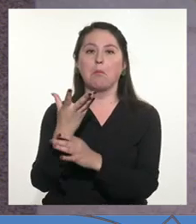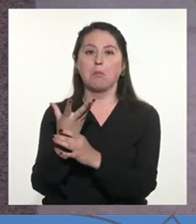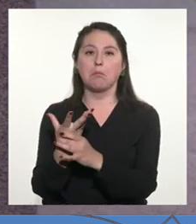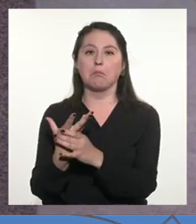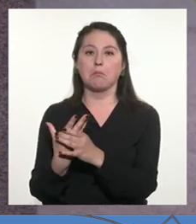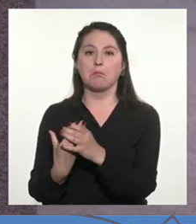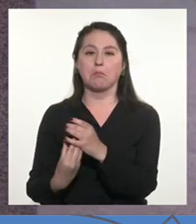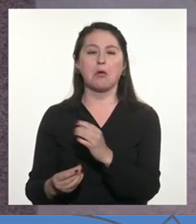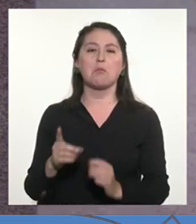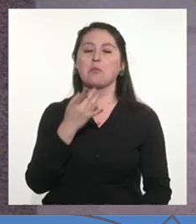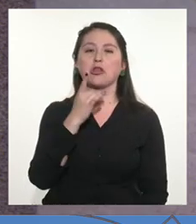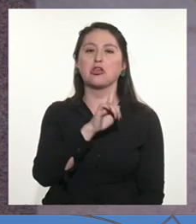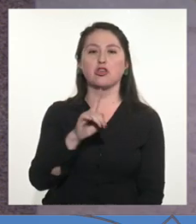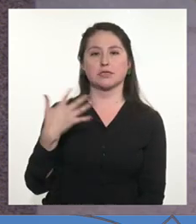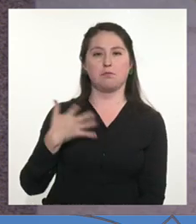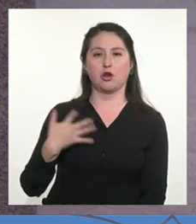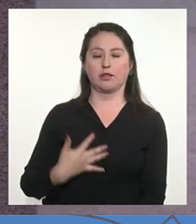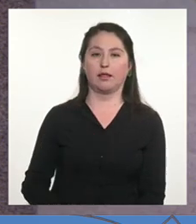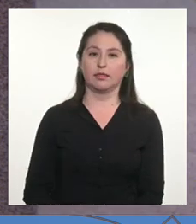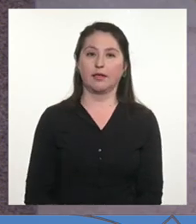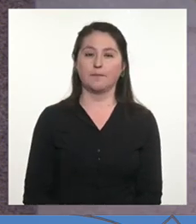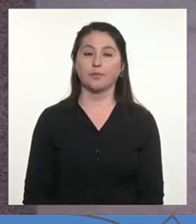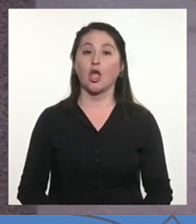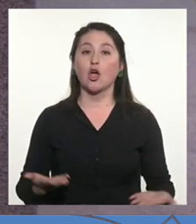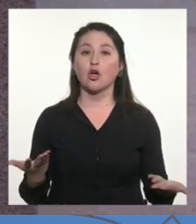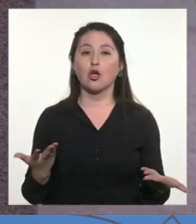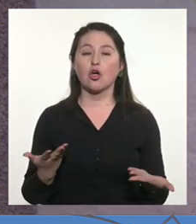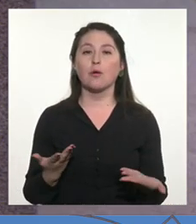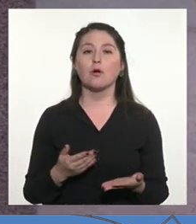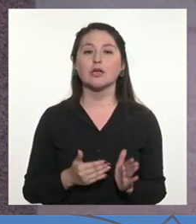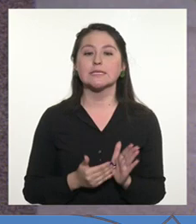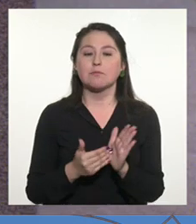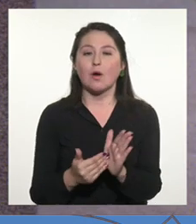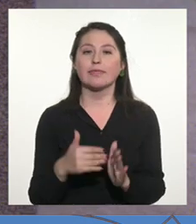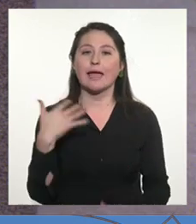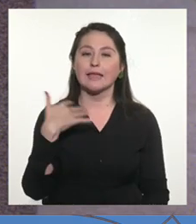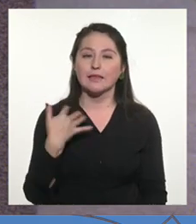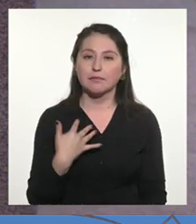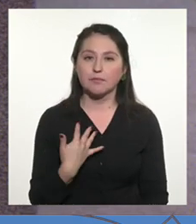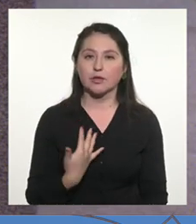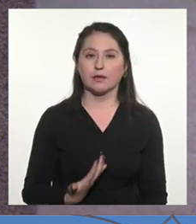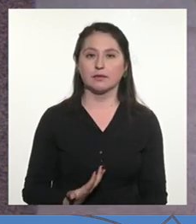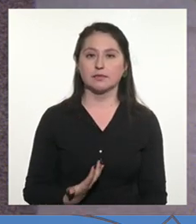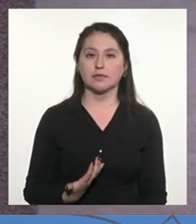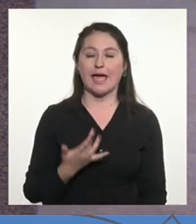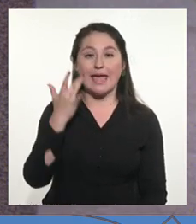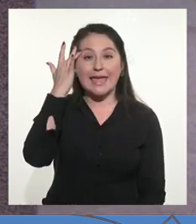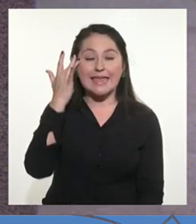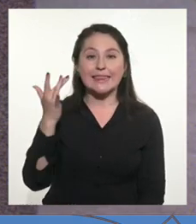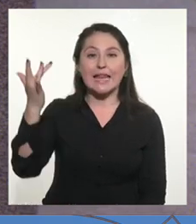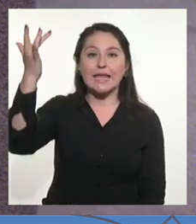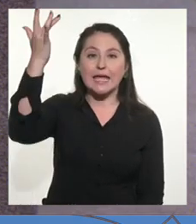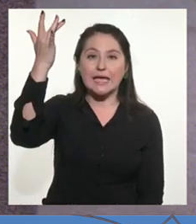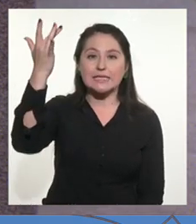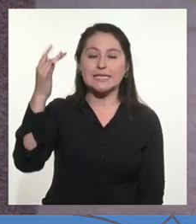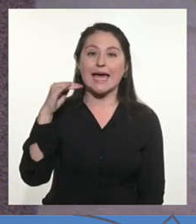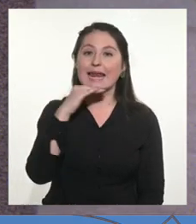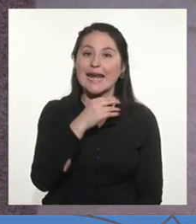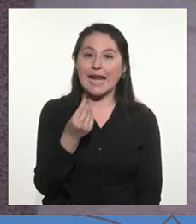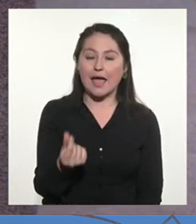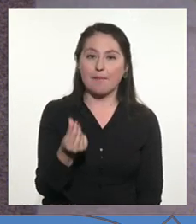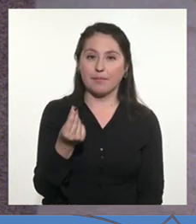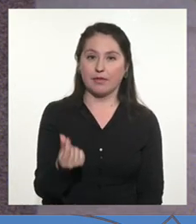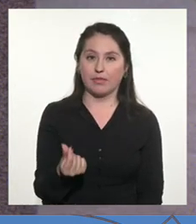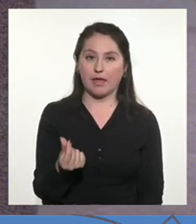irrelevante entonces como se establece relevancia como se establece una manera inteligente una manera rápida una